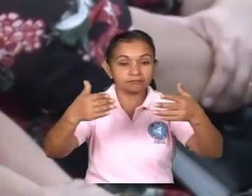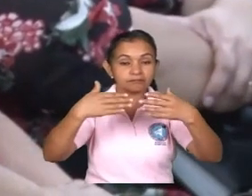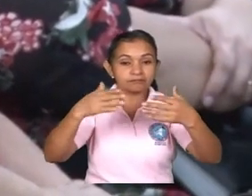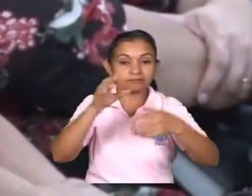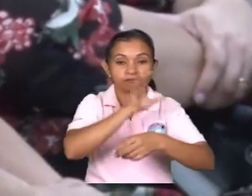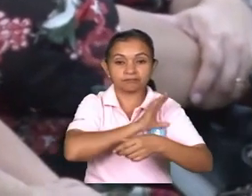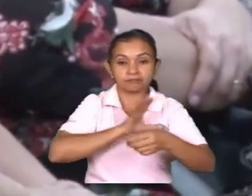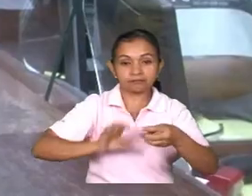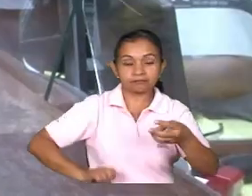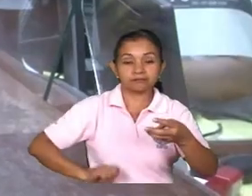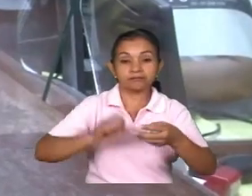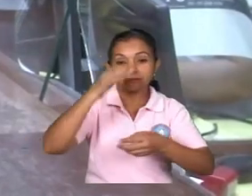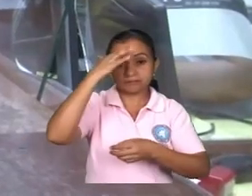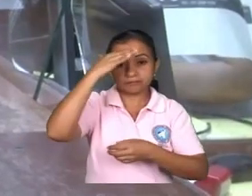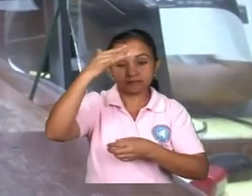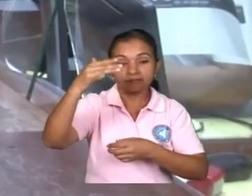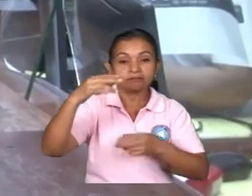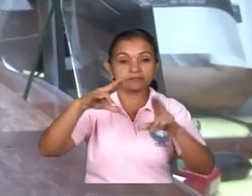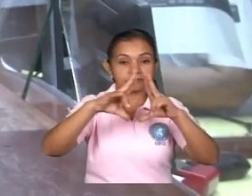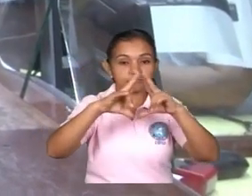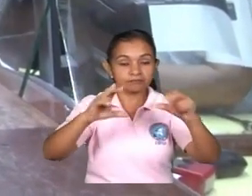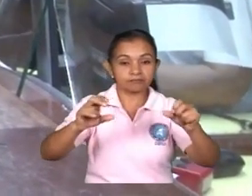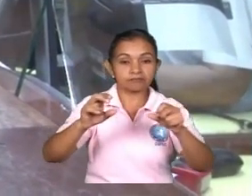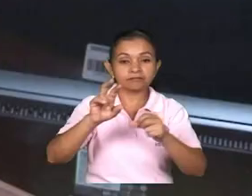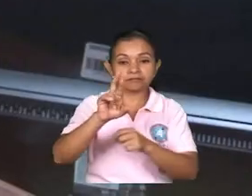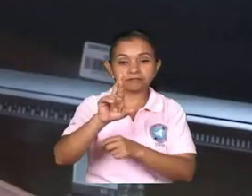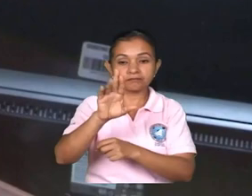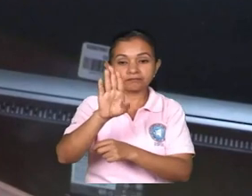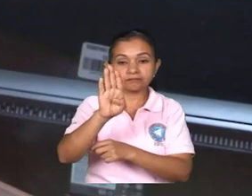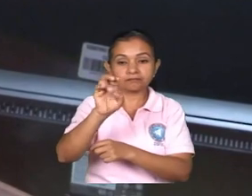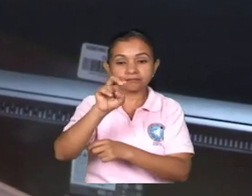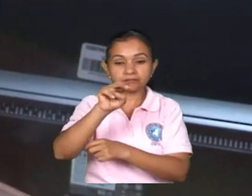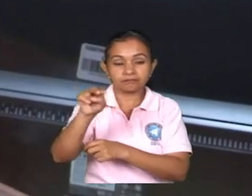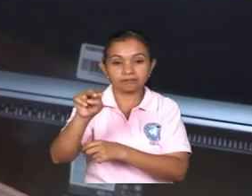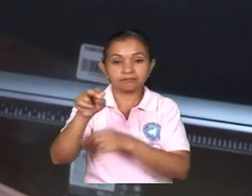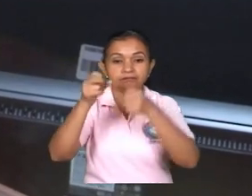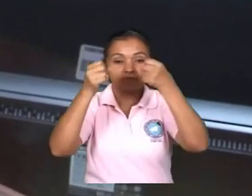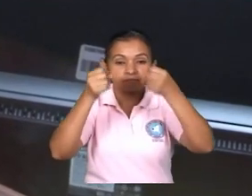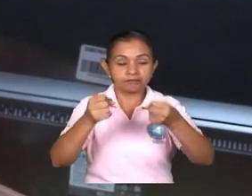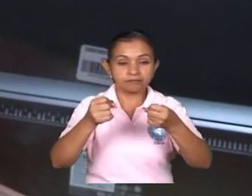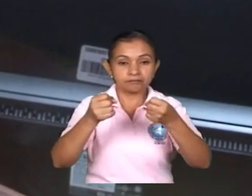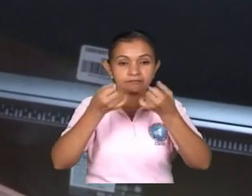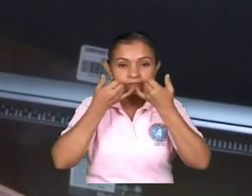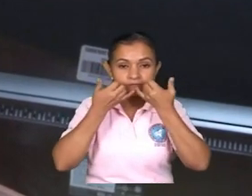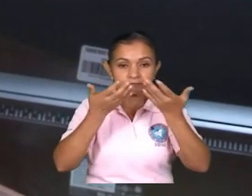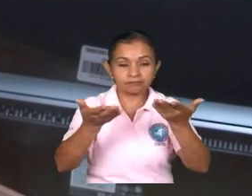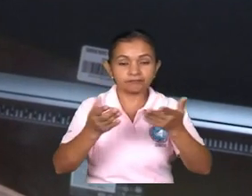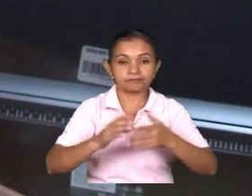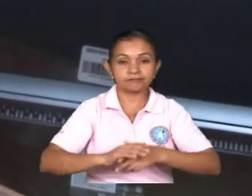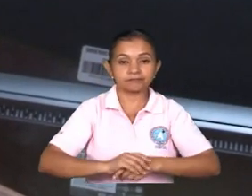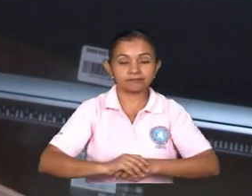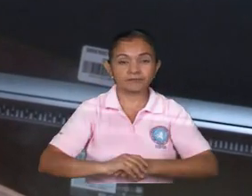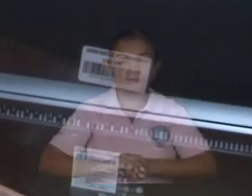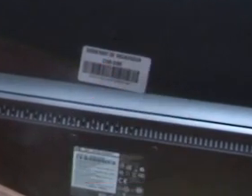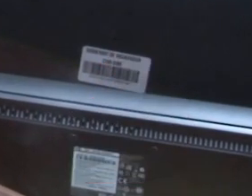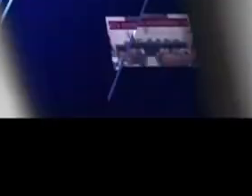El Salvador y México. Con cámara de Rubén Castro para el canal parlamentario, les informó Miguel Carranza Mena.